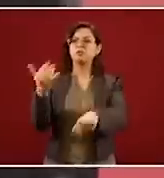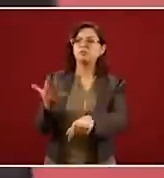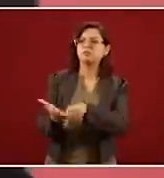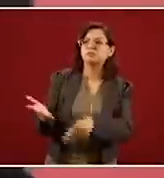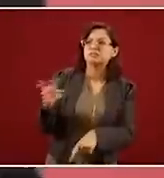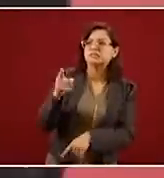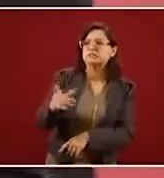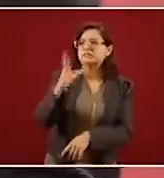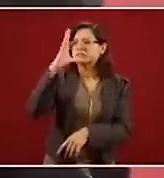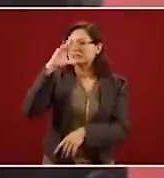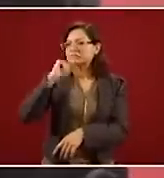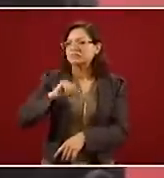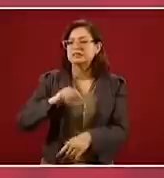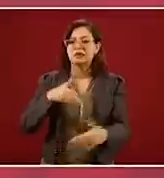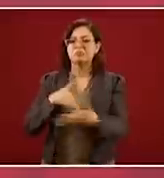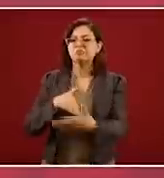Hace algunos años